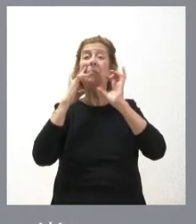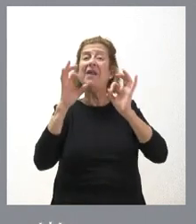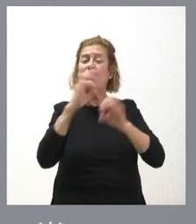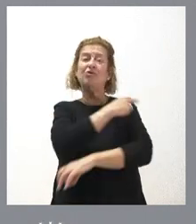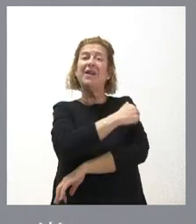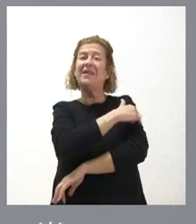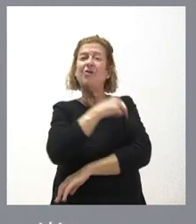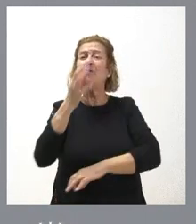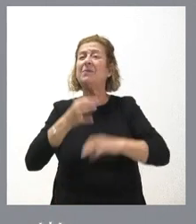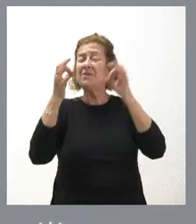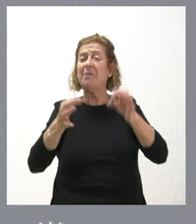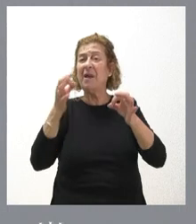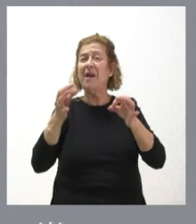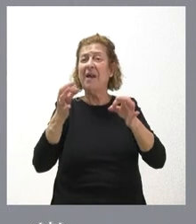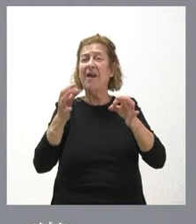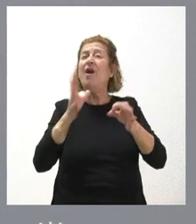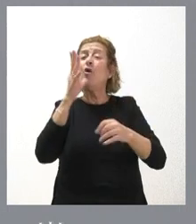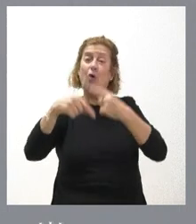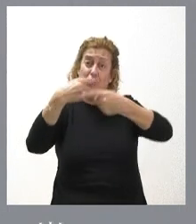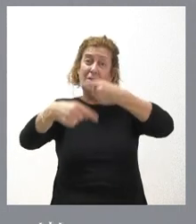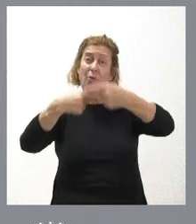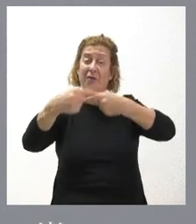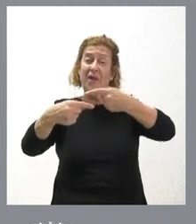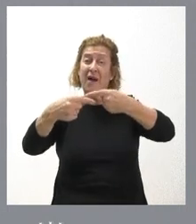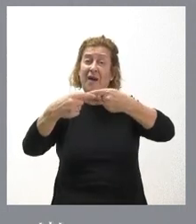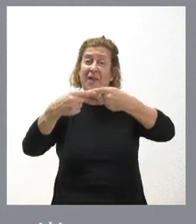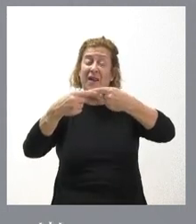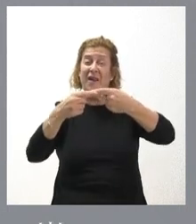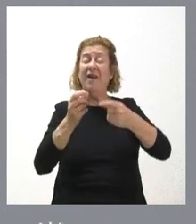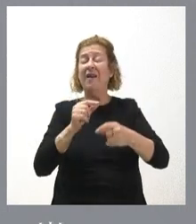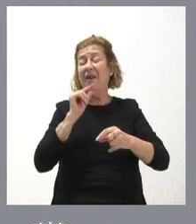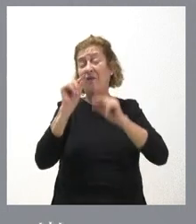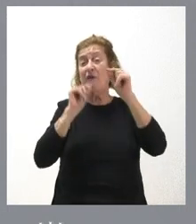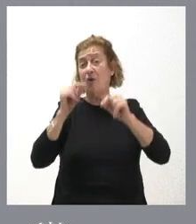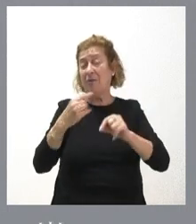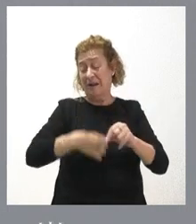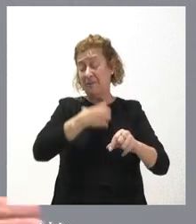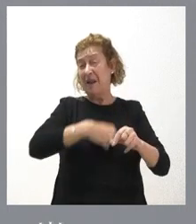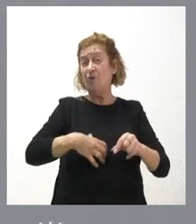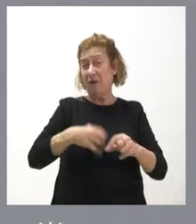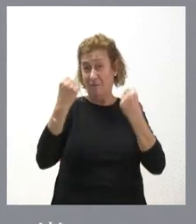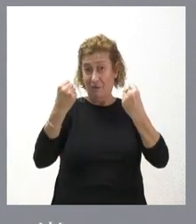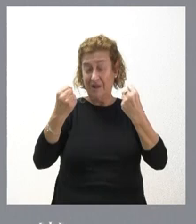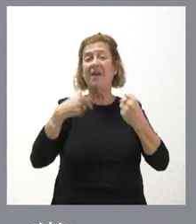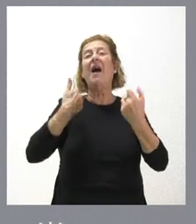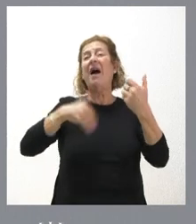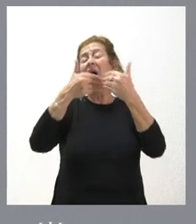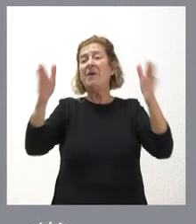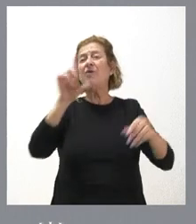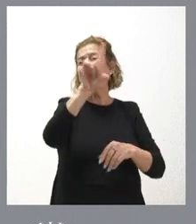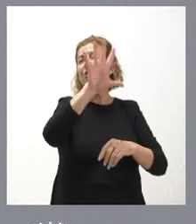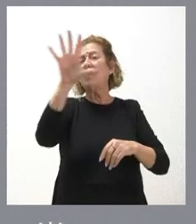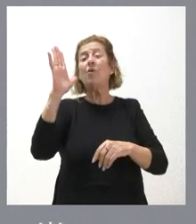produce como consecuencia de las infecciones respiratorias agudas y hemos abierto 155